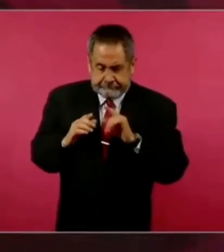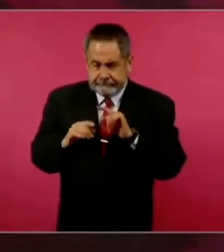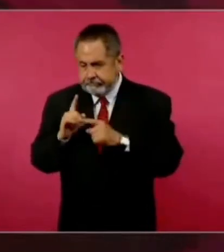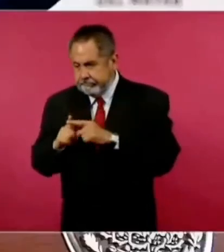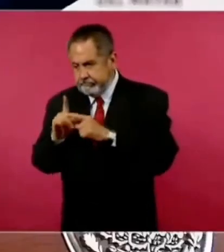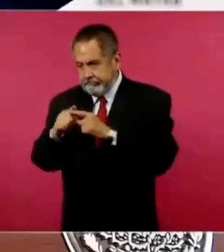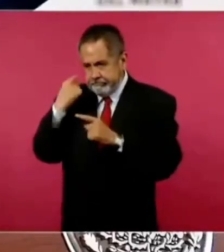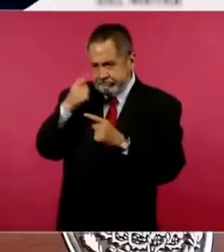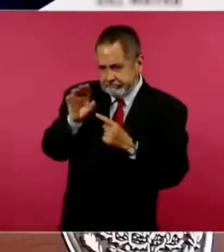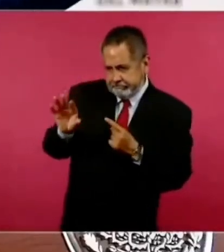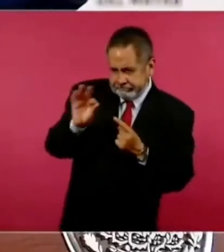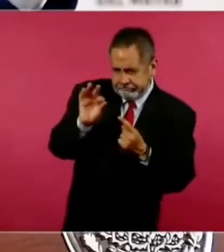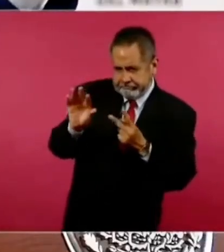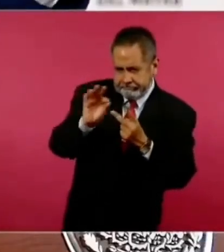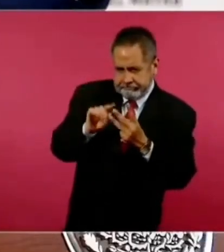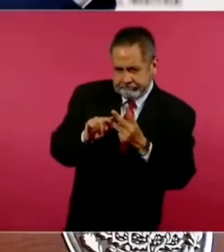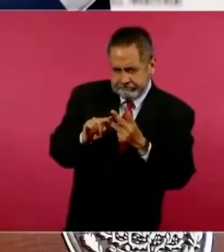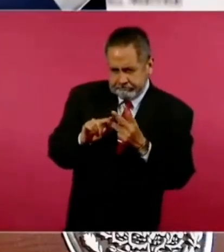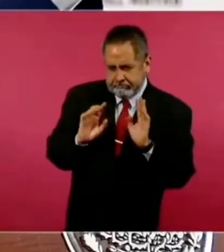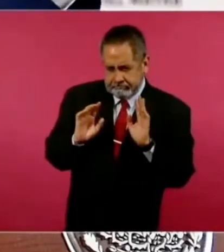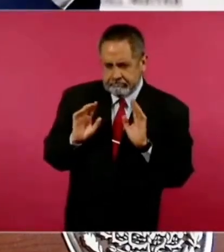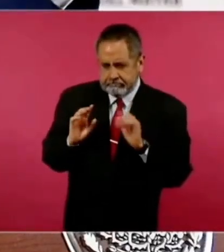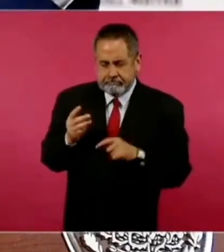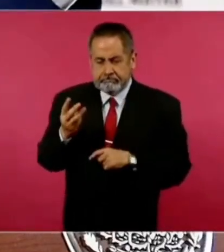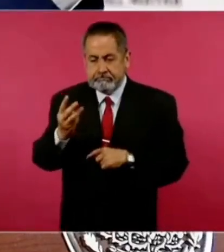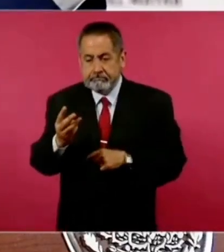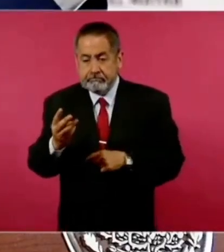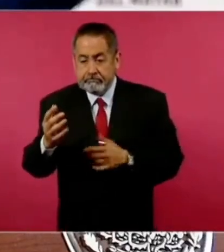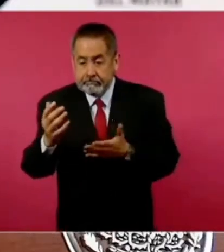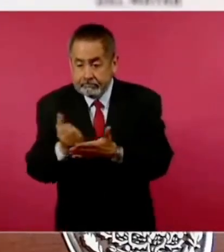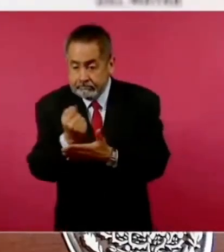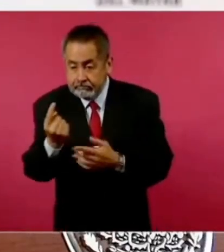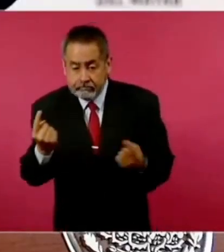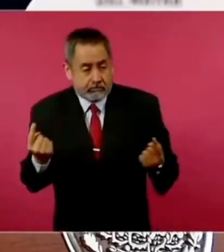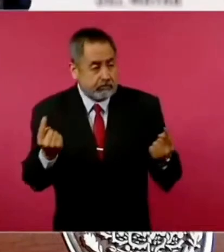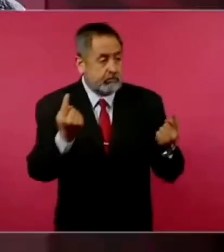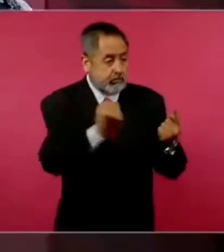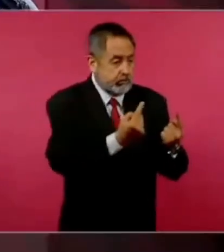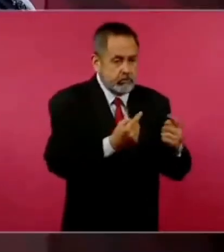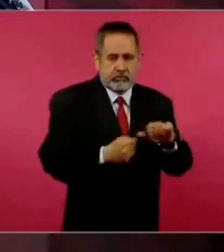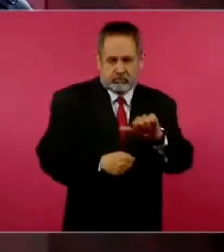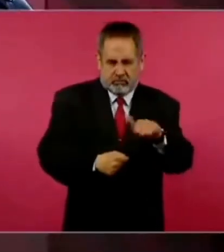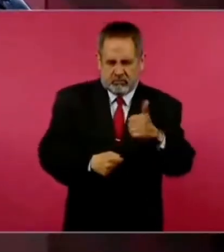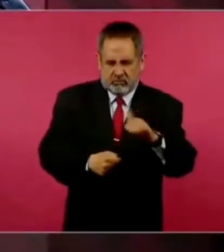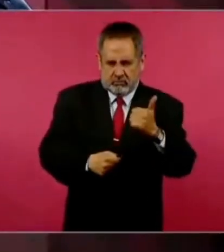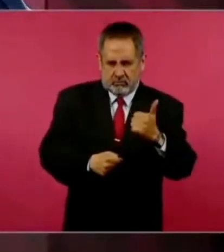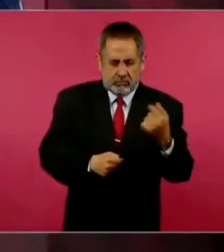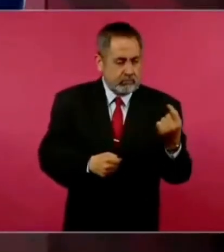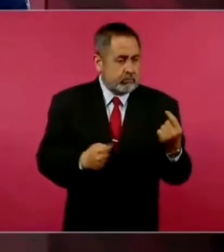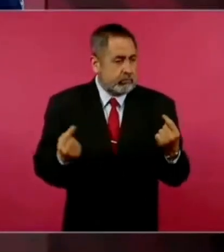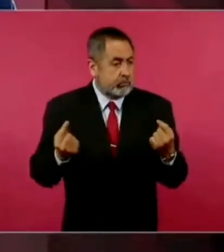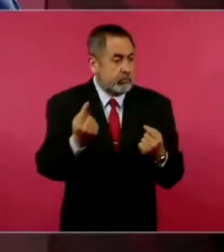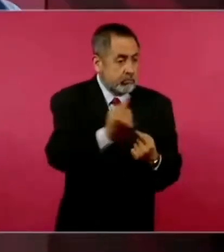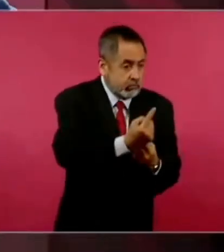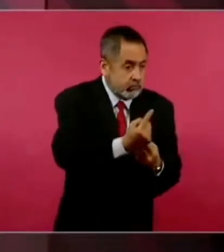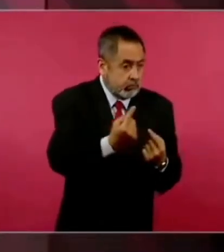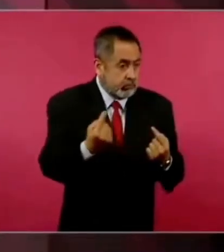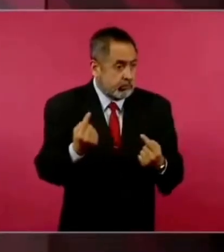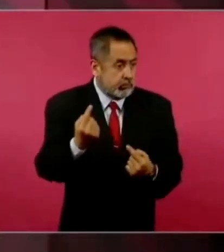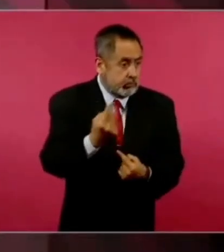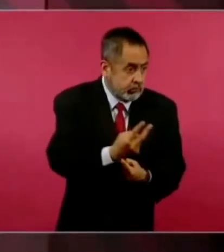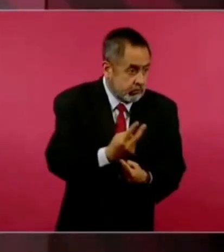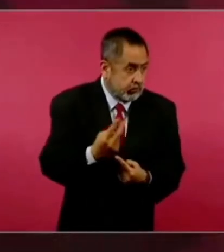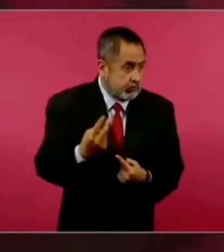y con 1 o 2 más, ya de los 11, podemos tener 6